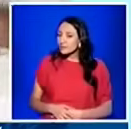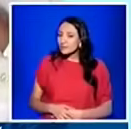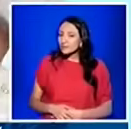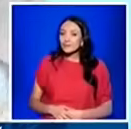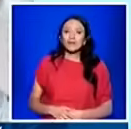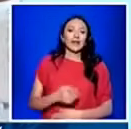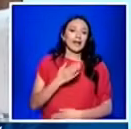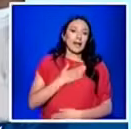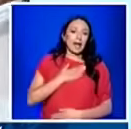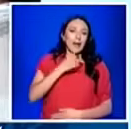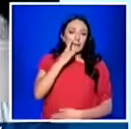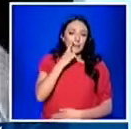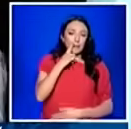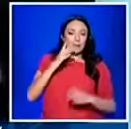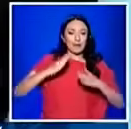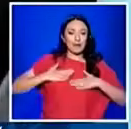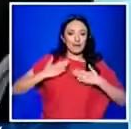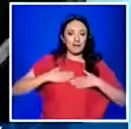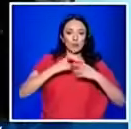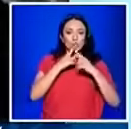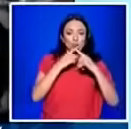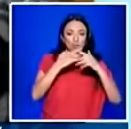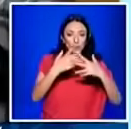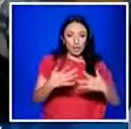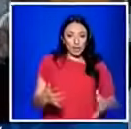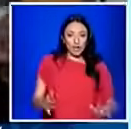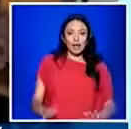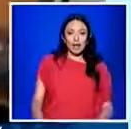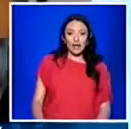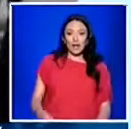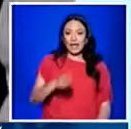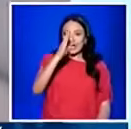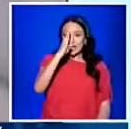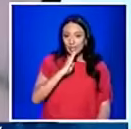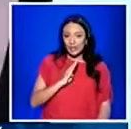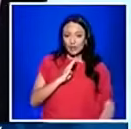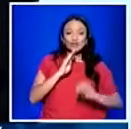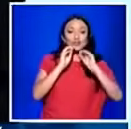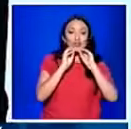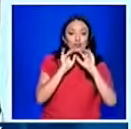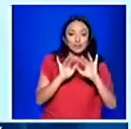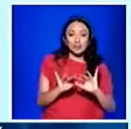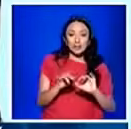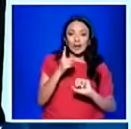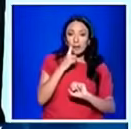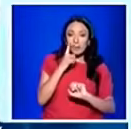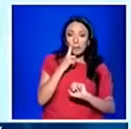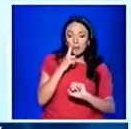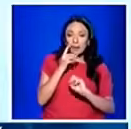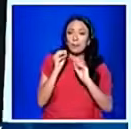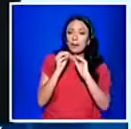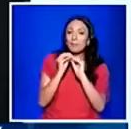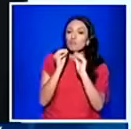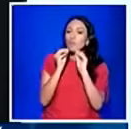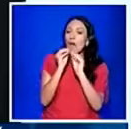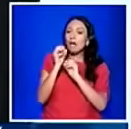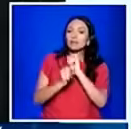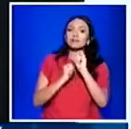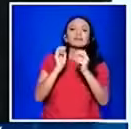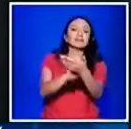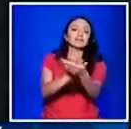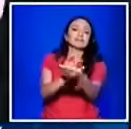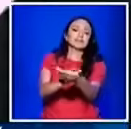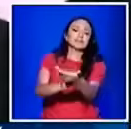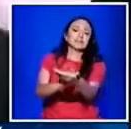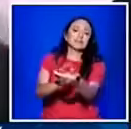muchas felicidades y que Diosito le siga bendiciendo para que siga cumpliendo muchos años más. Un fuerte aplauso,